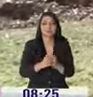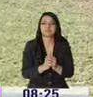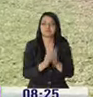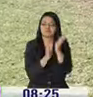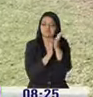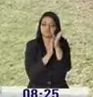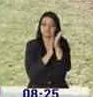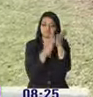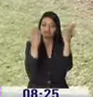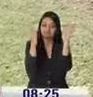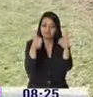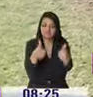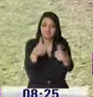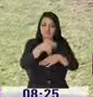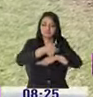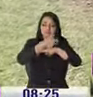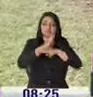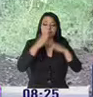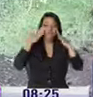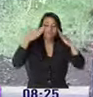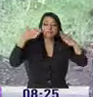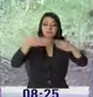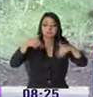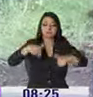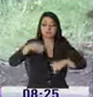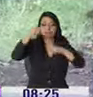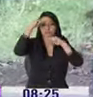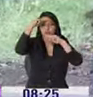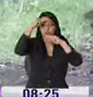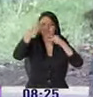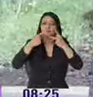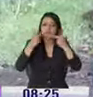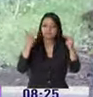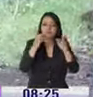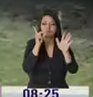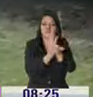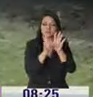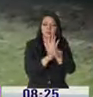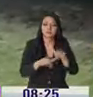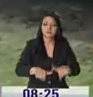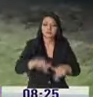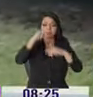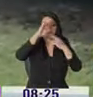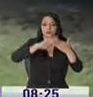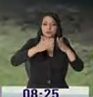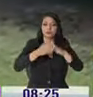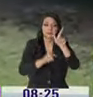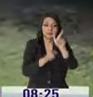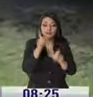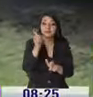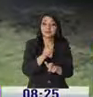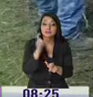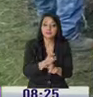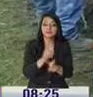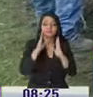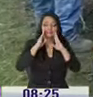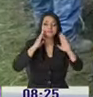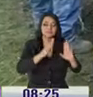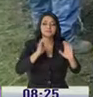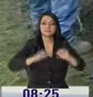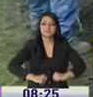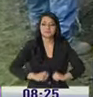para la autoridad, que siempre está atento a lo que se publica aquí en el noticiero de la comunidad para atender las necesidades de todos nuestros